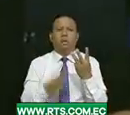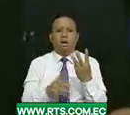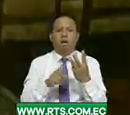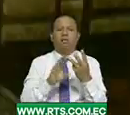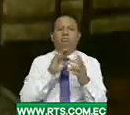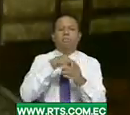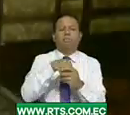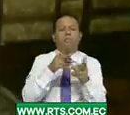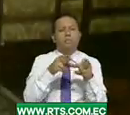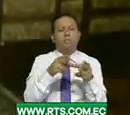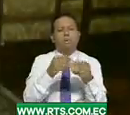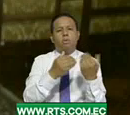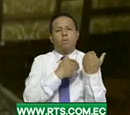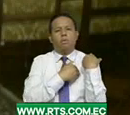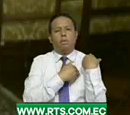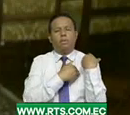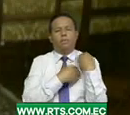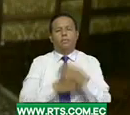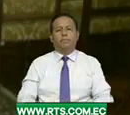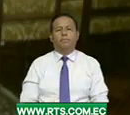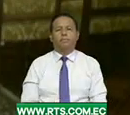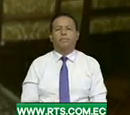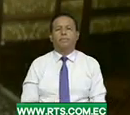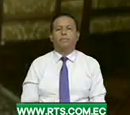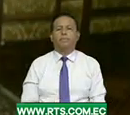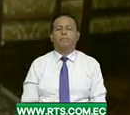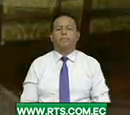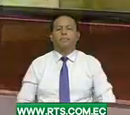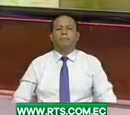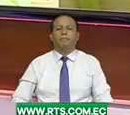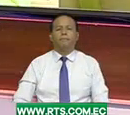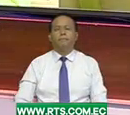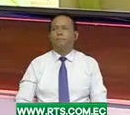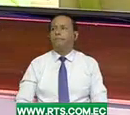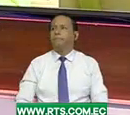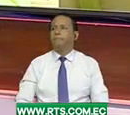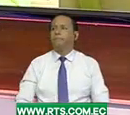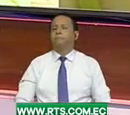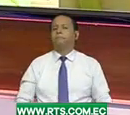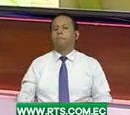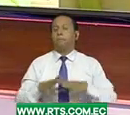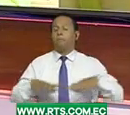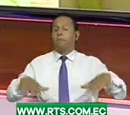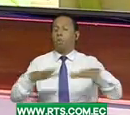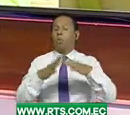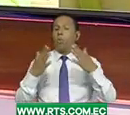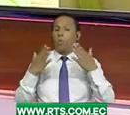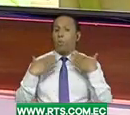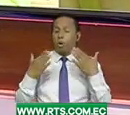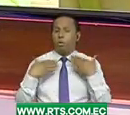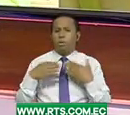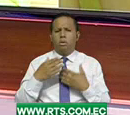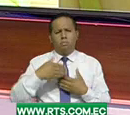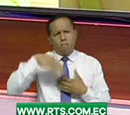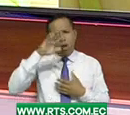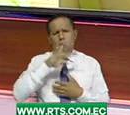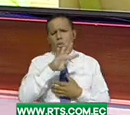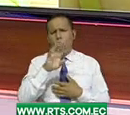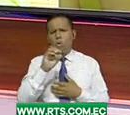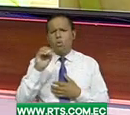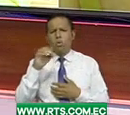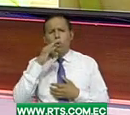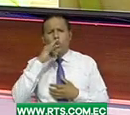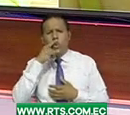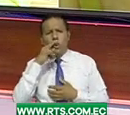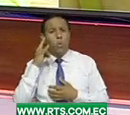nacional. Informó Javier Rosero. En Guayaquil, más de 400 niños fueron recuperados de la